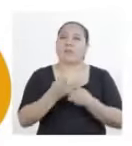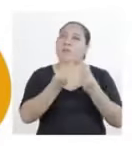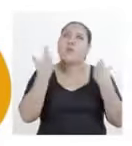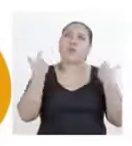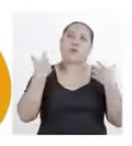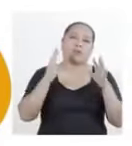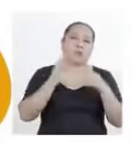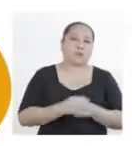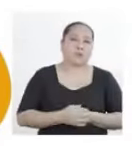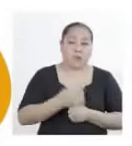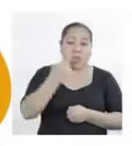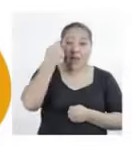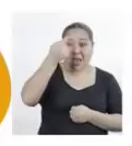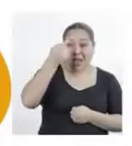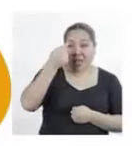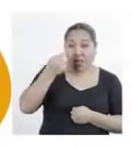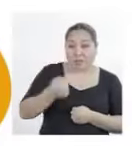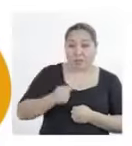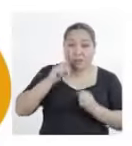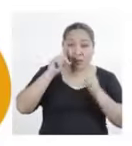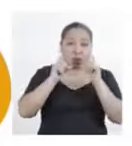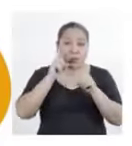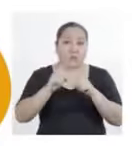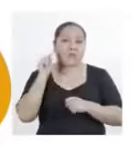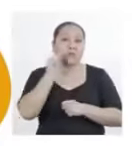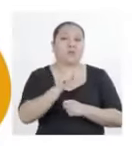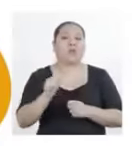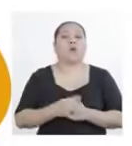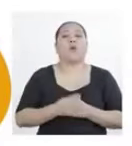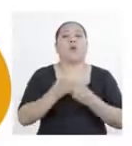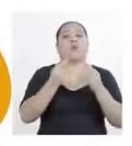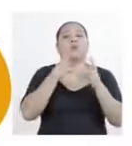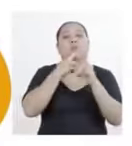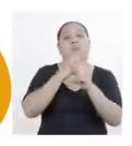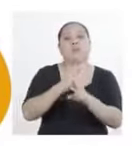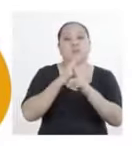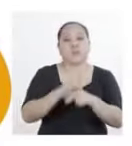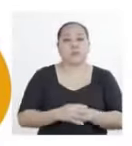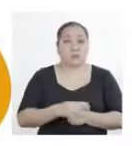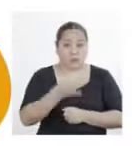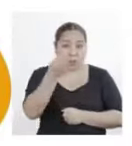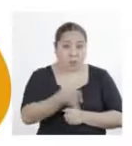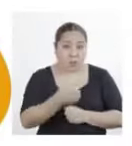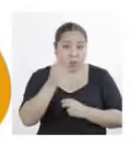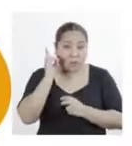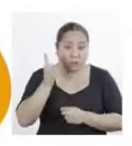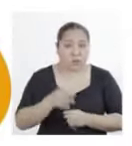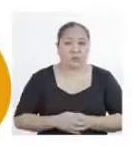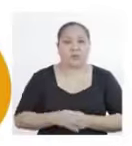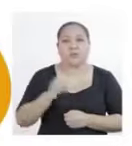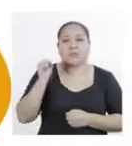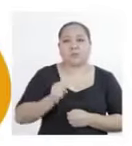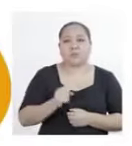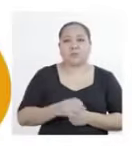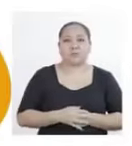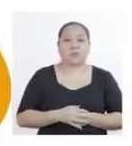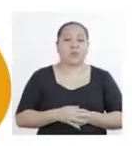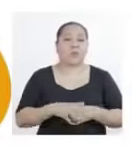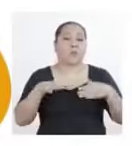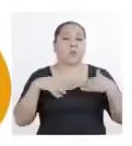escrito? Y muchas más Pero cada una de esas preguntas puede resultar con varias respuestas, ¿no profesor?